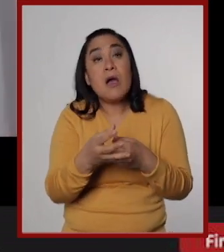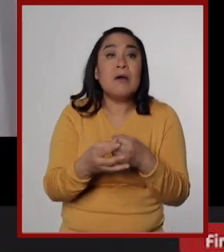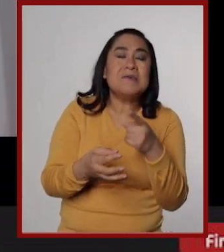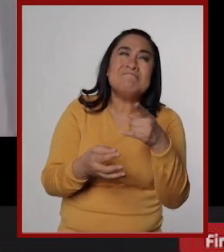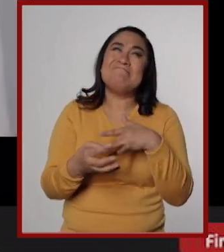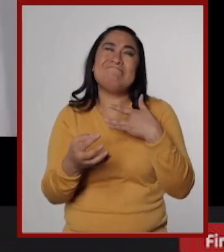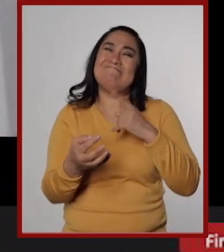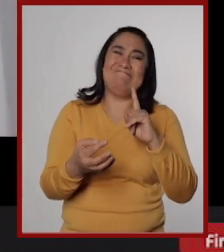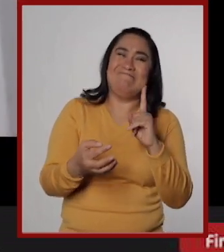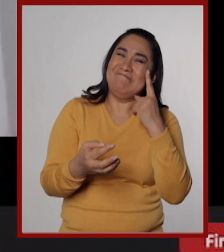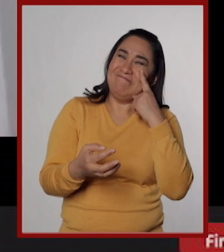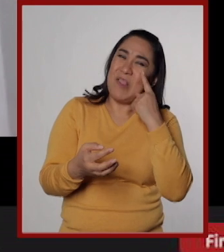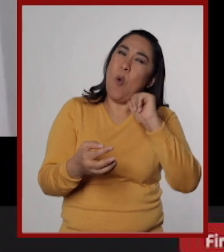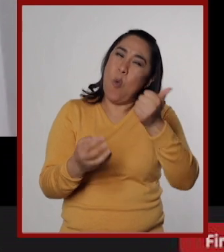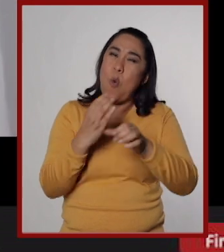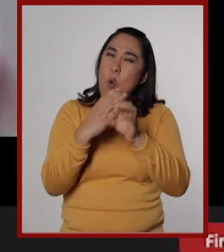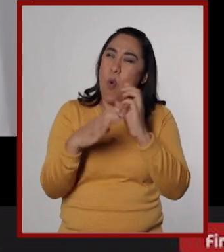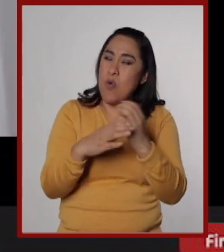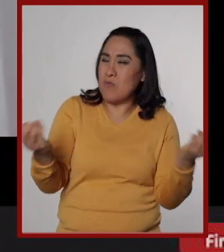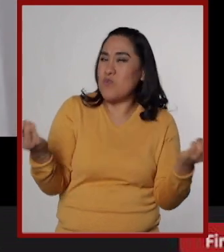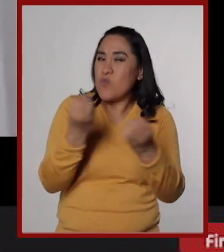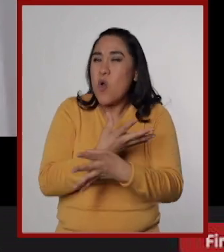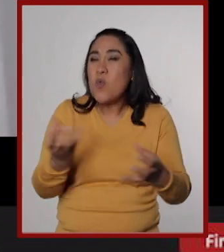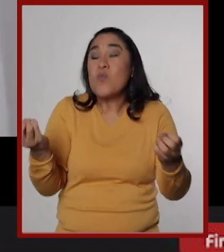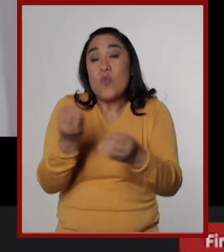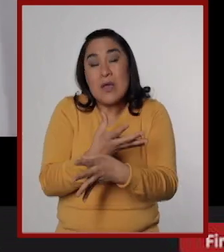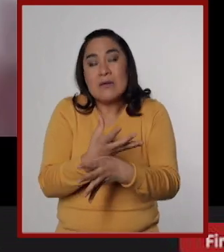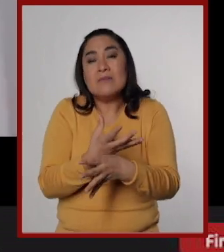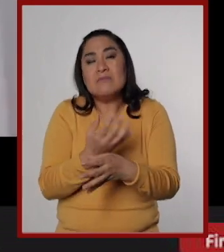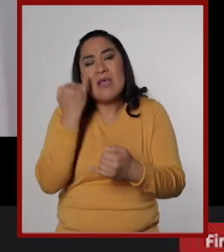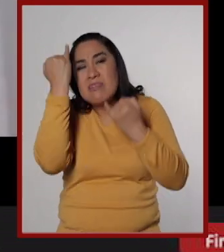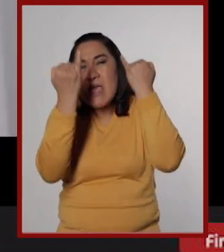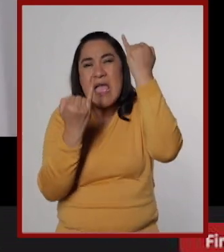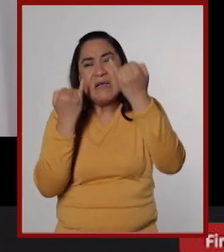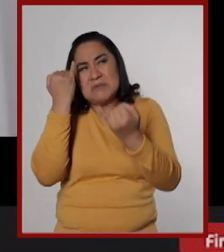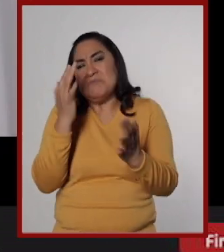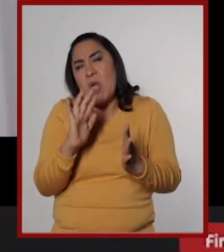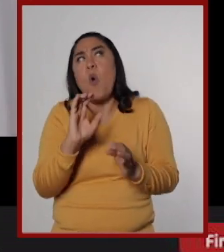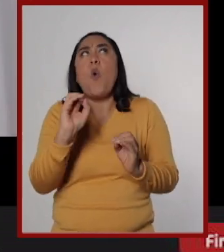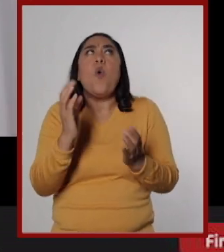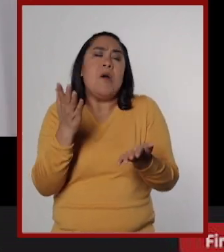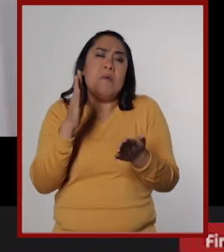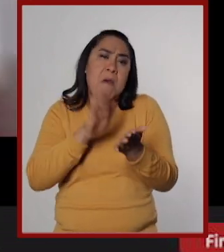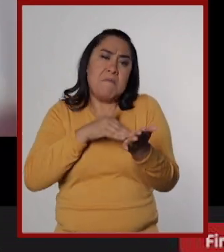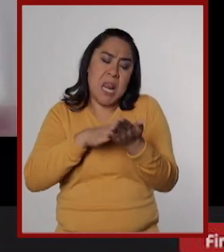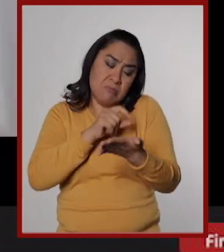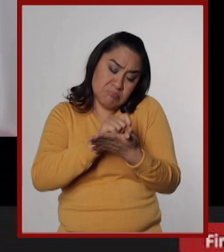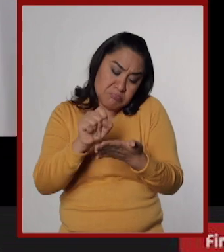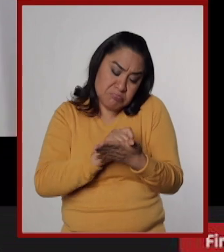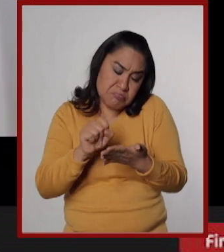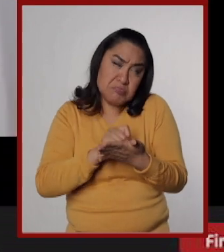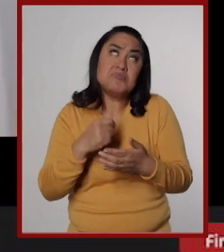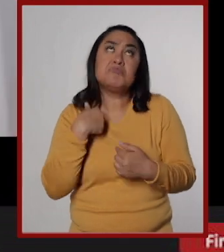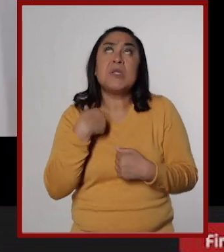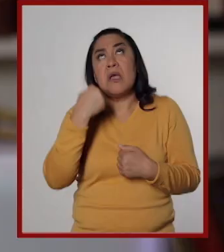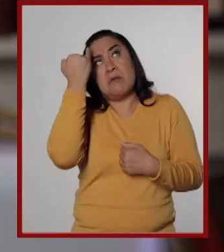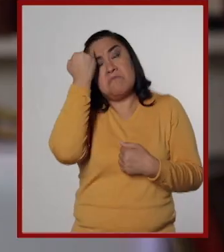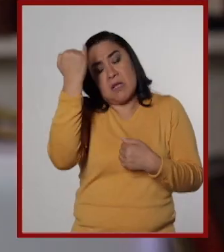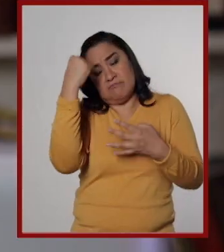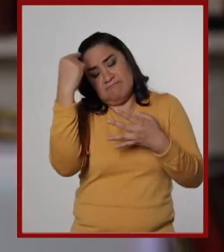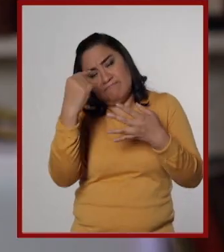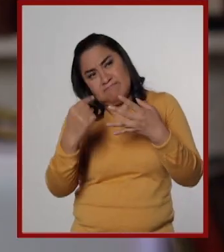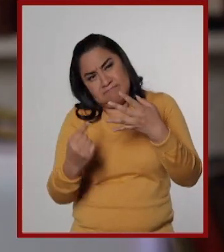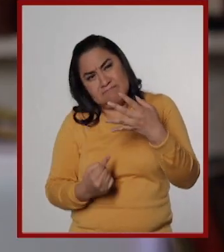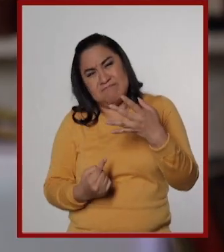no, por ahí no, ¿no? Entonces tenemos que aportar cada quien, a lo mejor cada quien en una hoja de papel y decir, a mí se me ocurre esto, esto y esto,